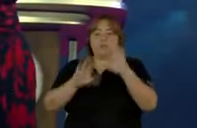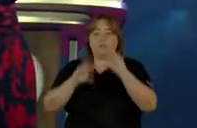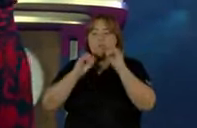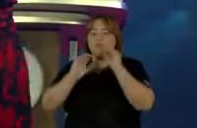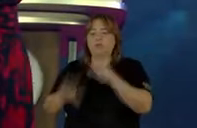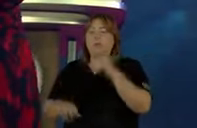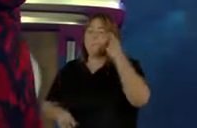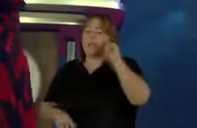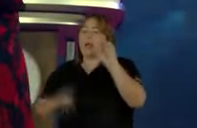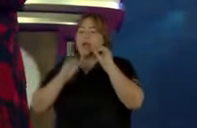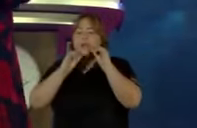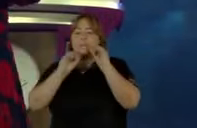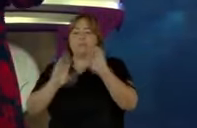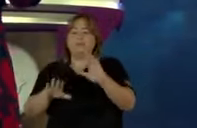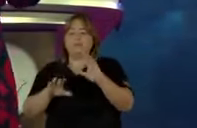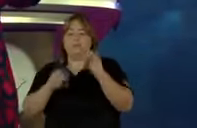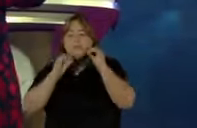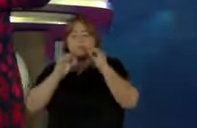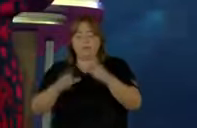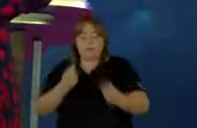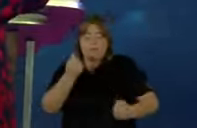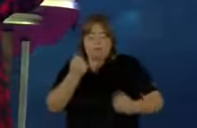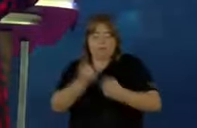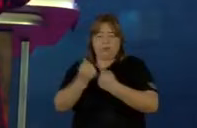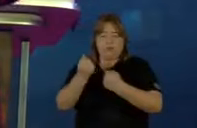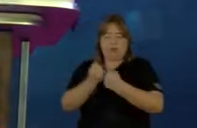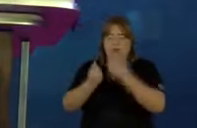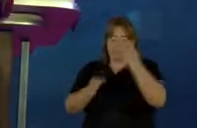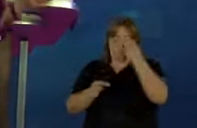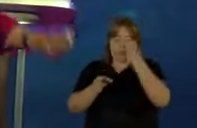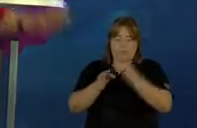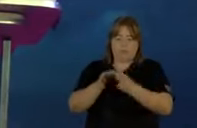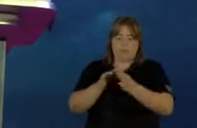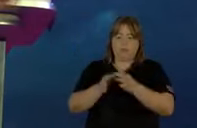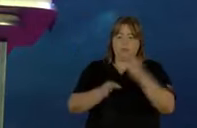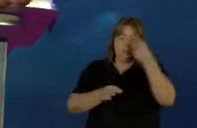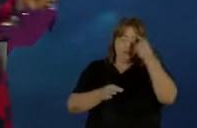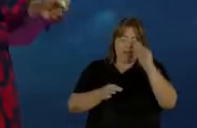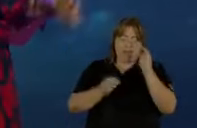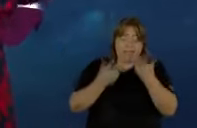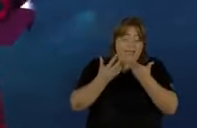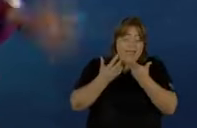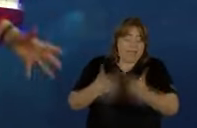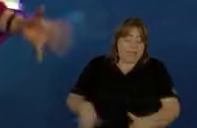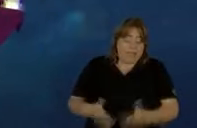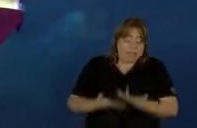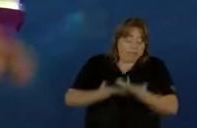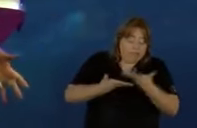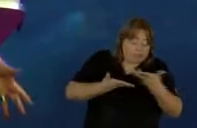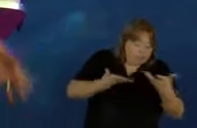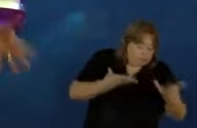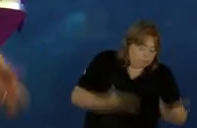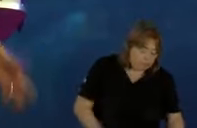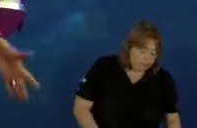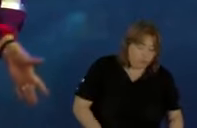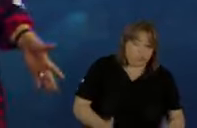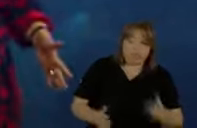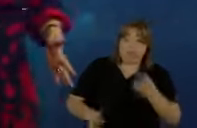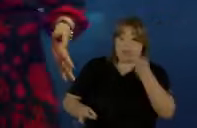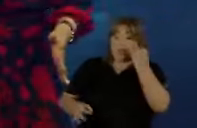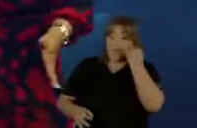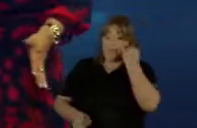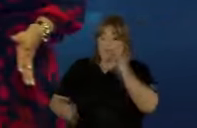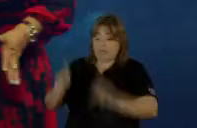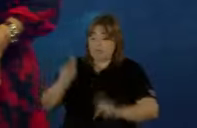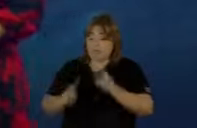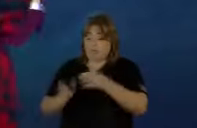para bendecir, para edificar, para fortalecer en la fe a los demás, para que nadie se decaiga. Si hay alguien que esté débil, hay que